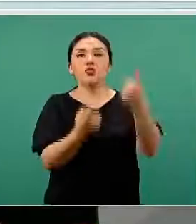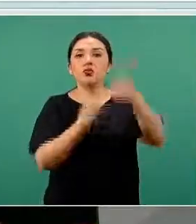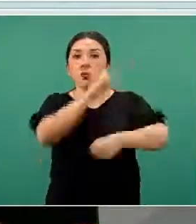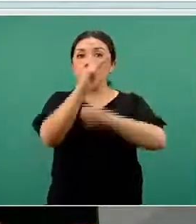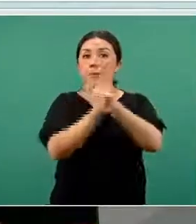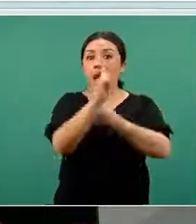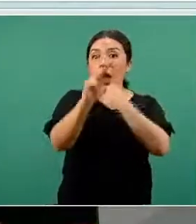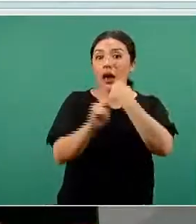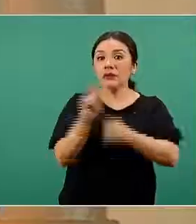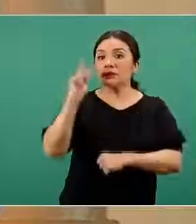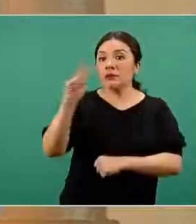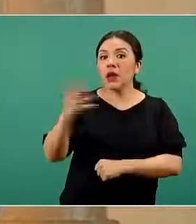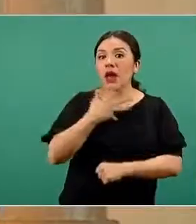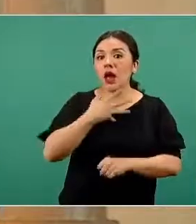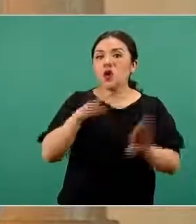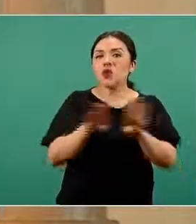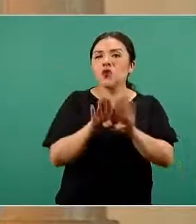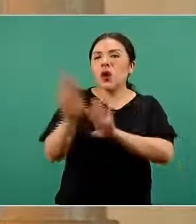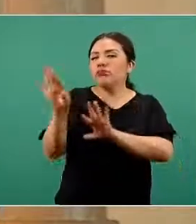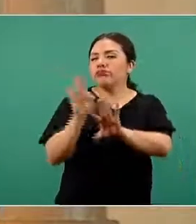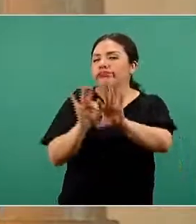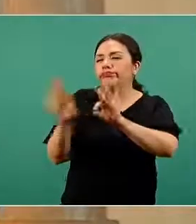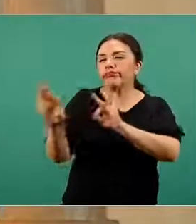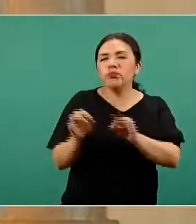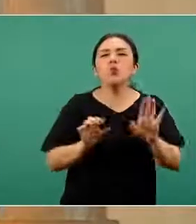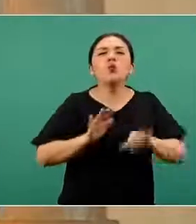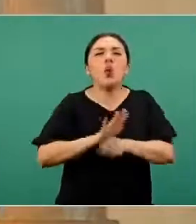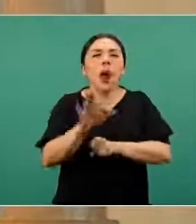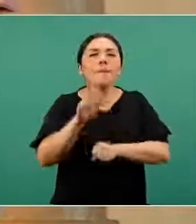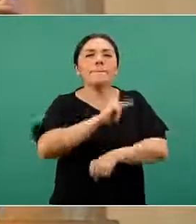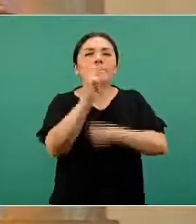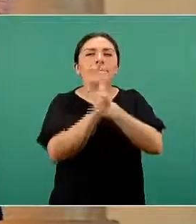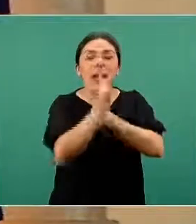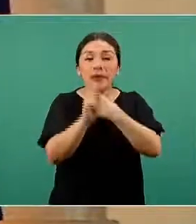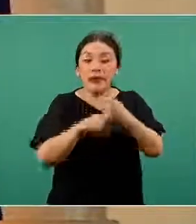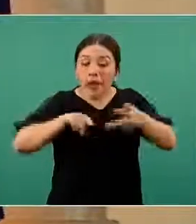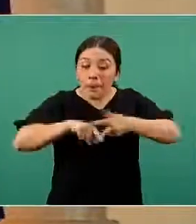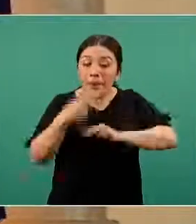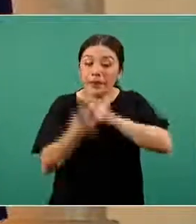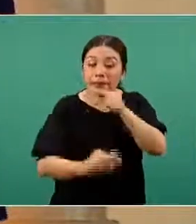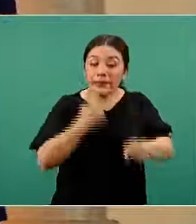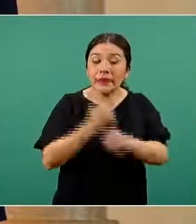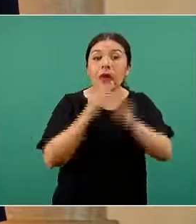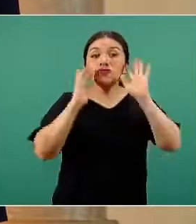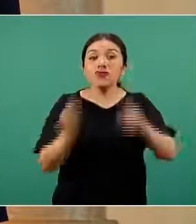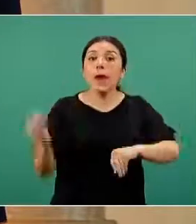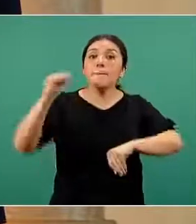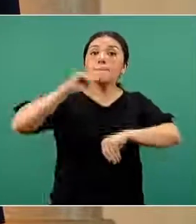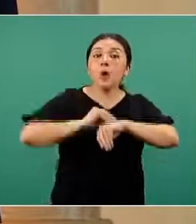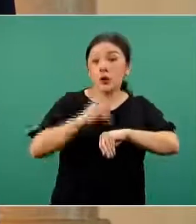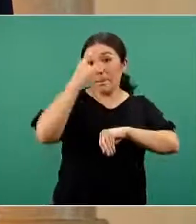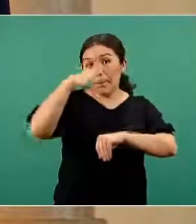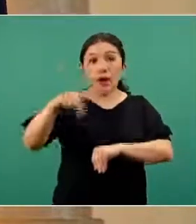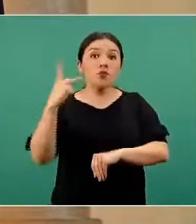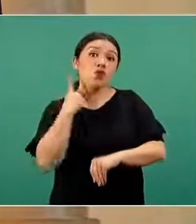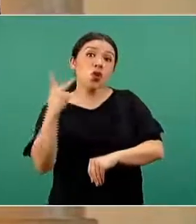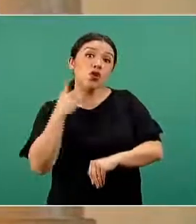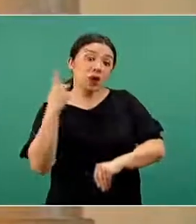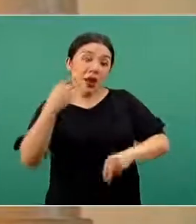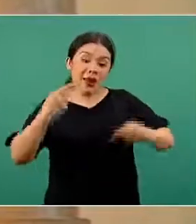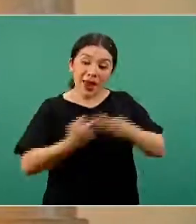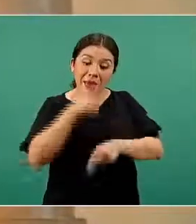aquí resalto una selección de ellos, a partir de este año, es que han incorporado a sus